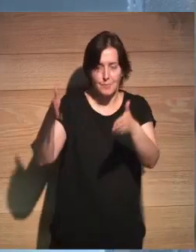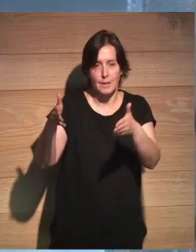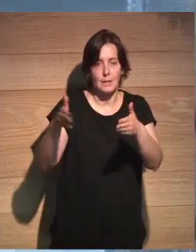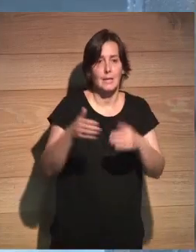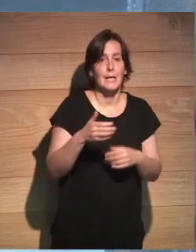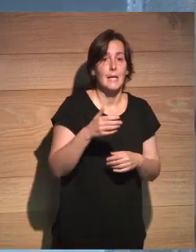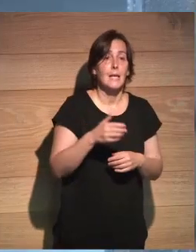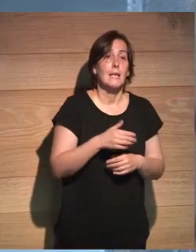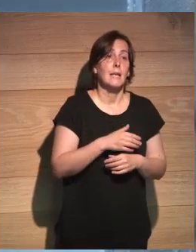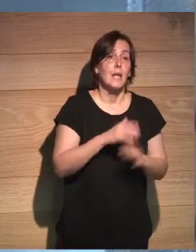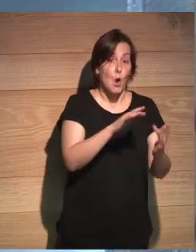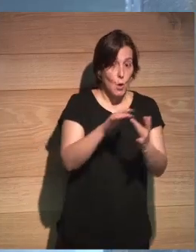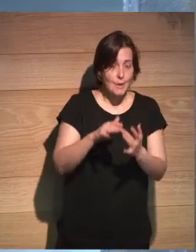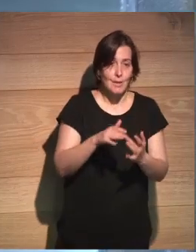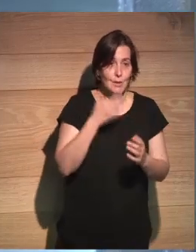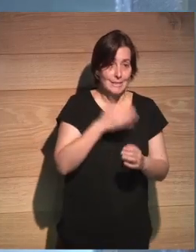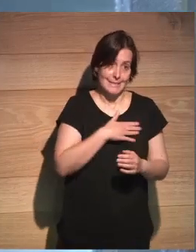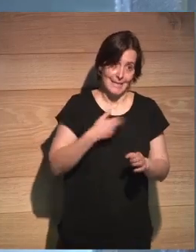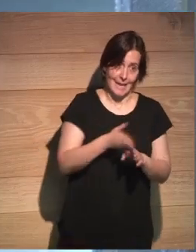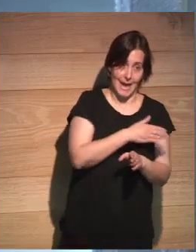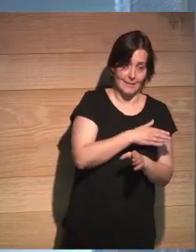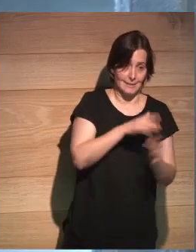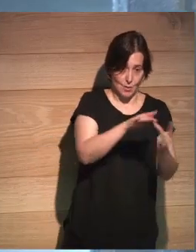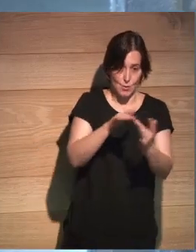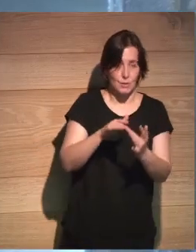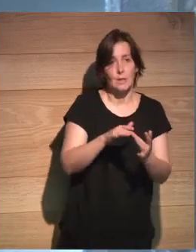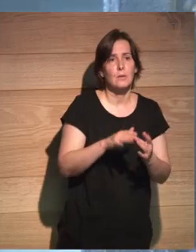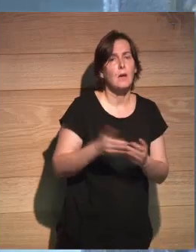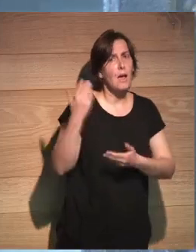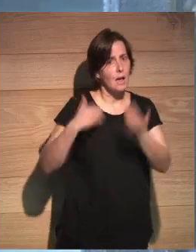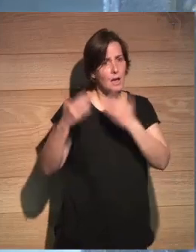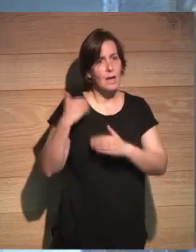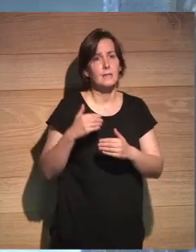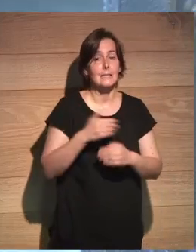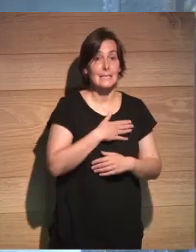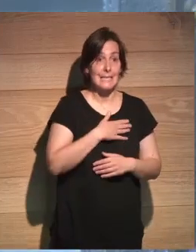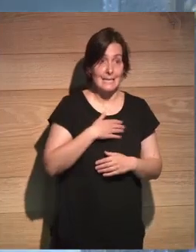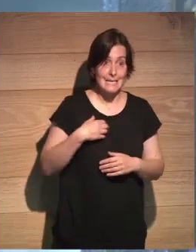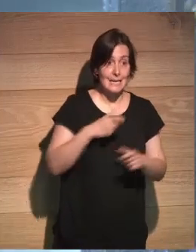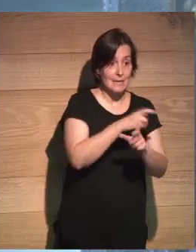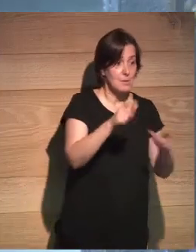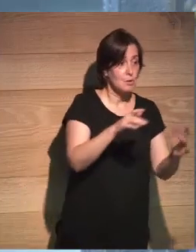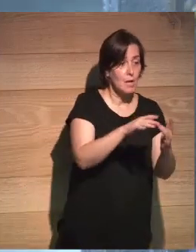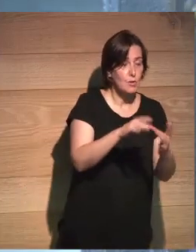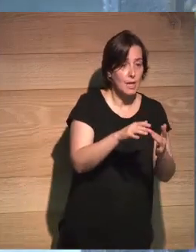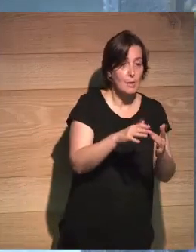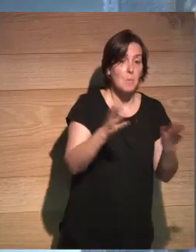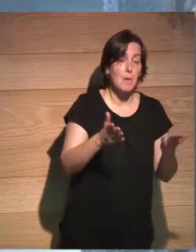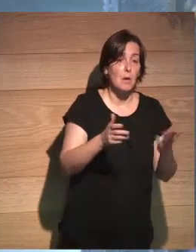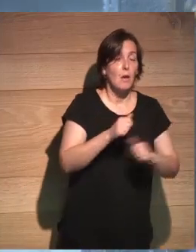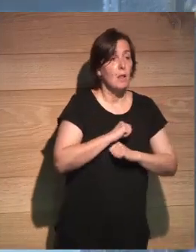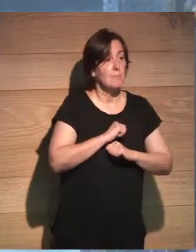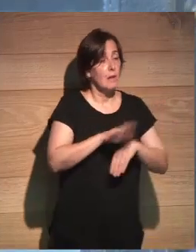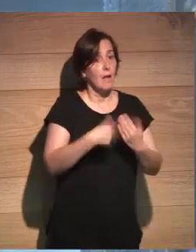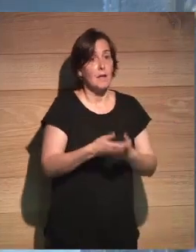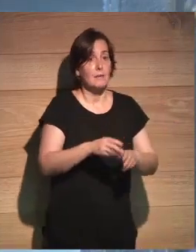querer llegar a esa gente. Yo creo que hace años se quería llegar a esa gente, pero se pensaba que esa gente tenía que venir a ti, porque obviamente